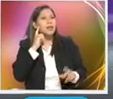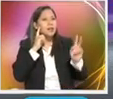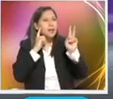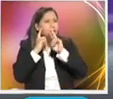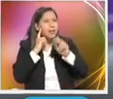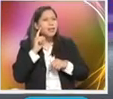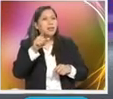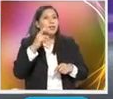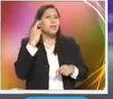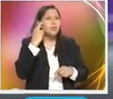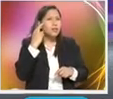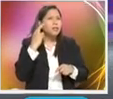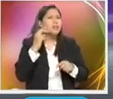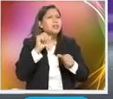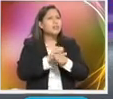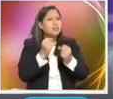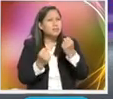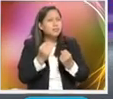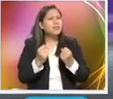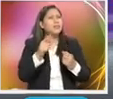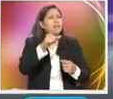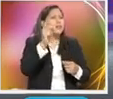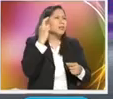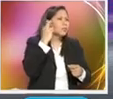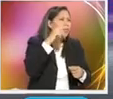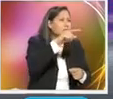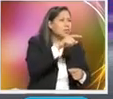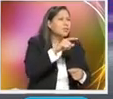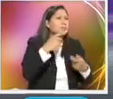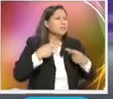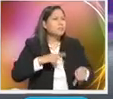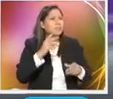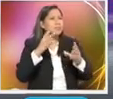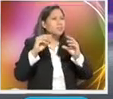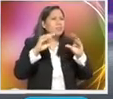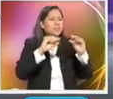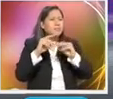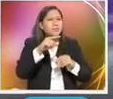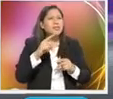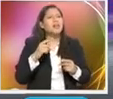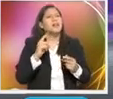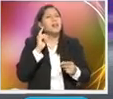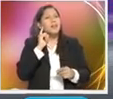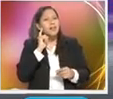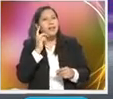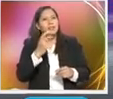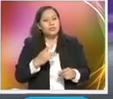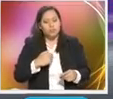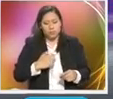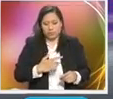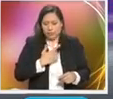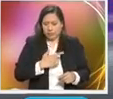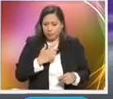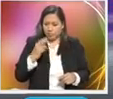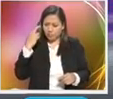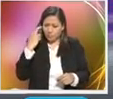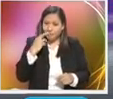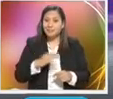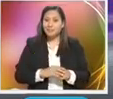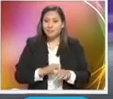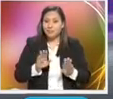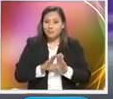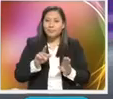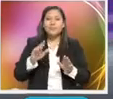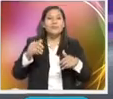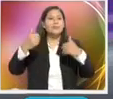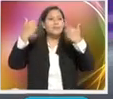manera que pueda crear una emoción dentro de nosotros. Claro, estar conscientes, digamos que no solo del sonido externo, sino también del interno,